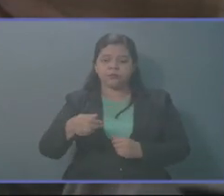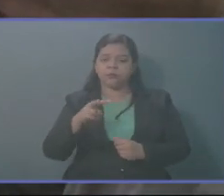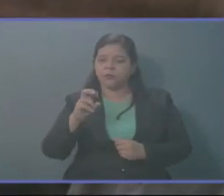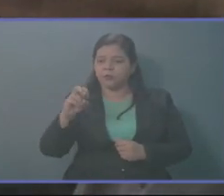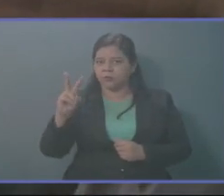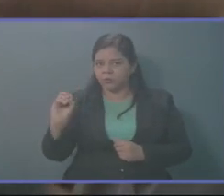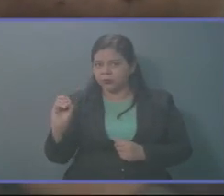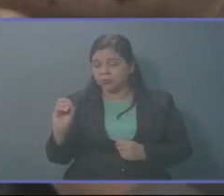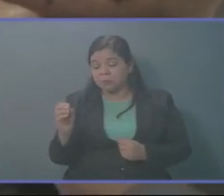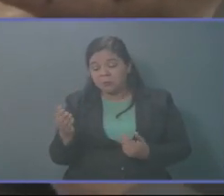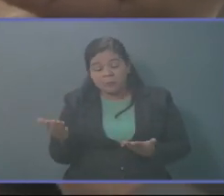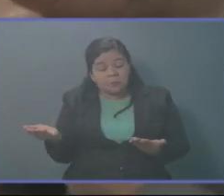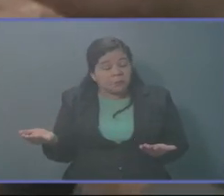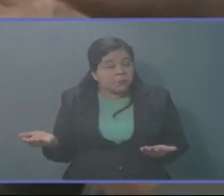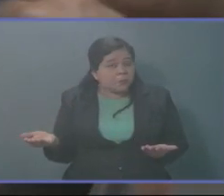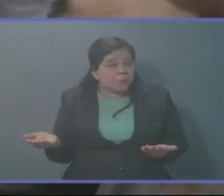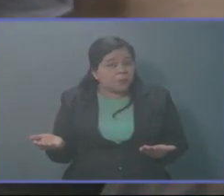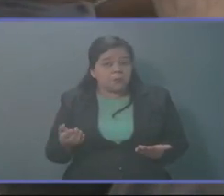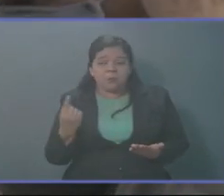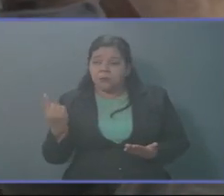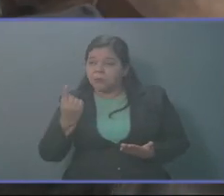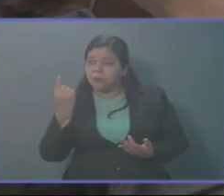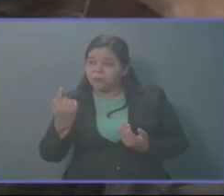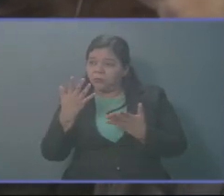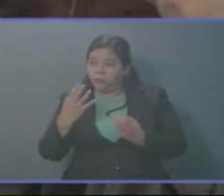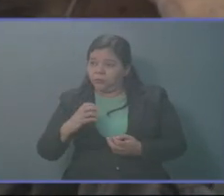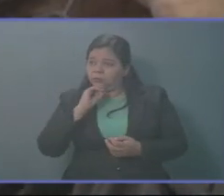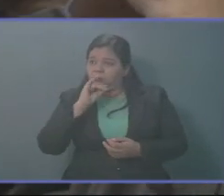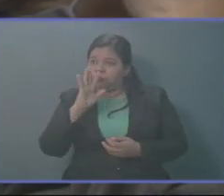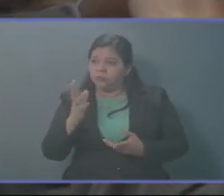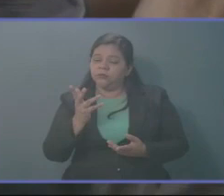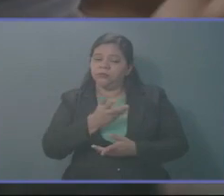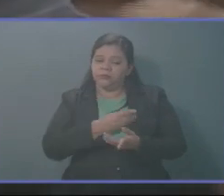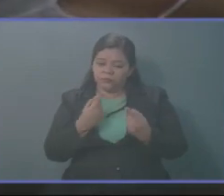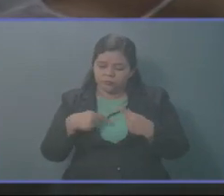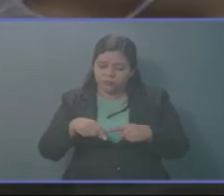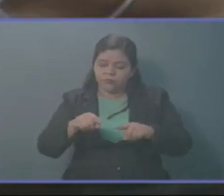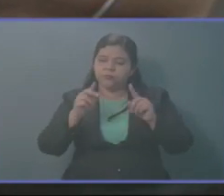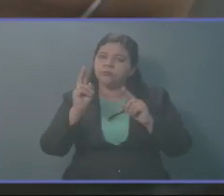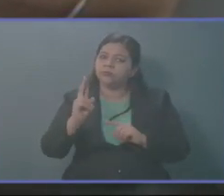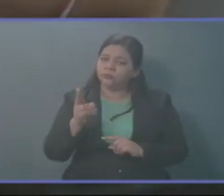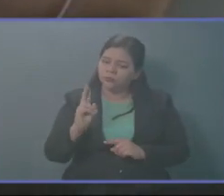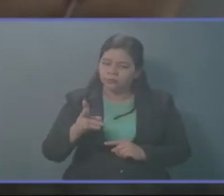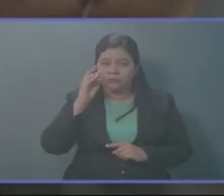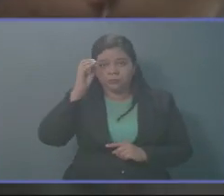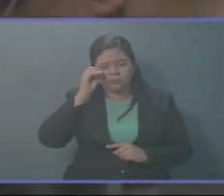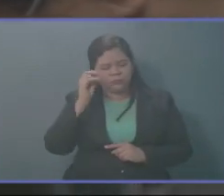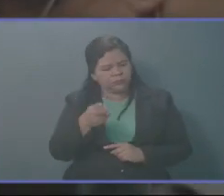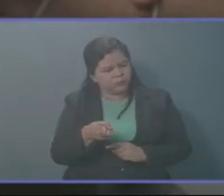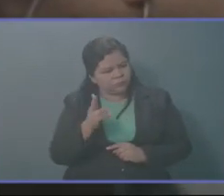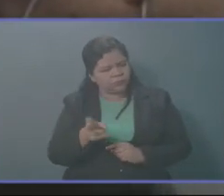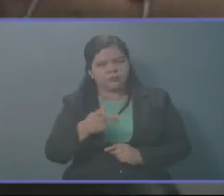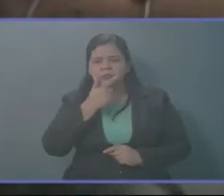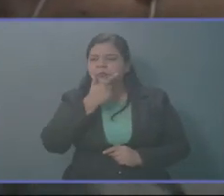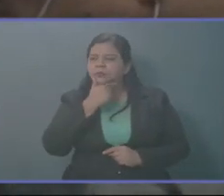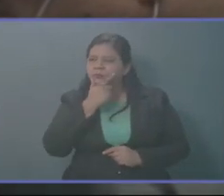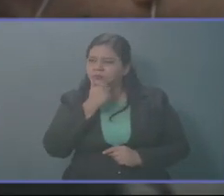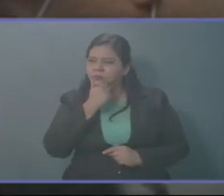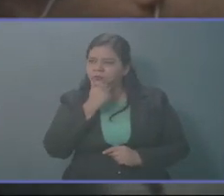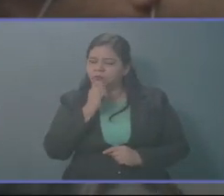lo había hecho. Entonces, solamente decir que seguimos teniendo las mismas observaciones, los mismos